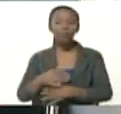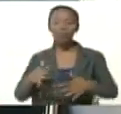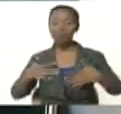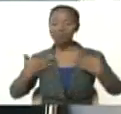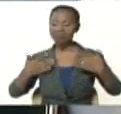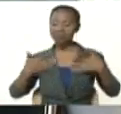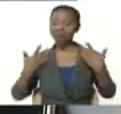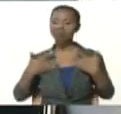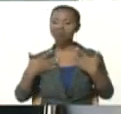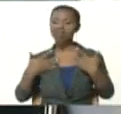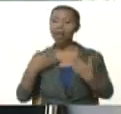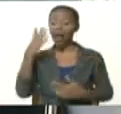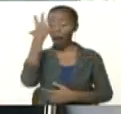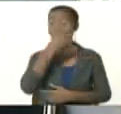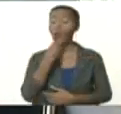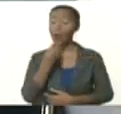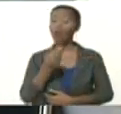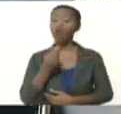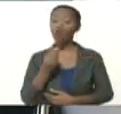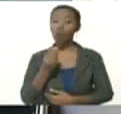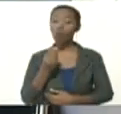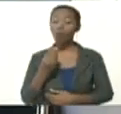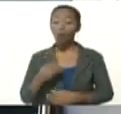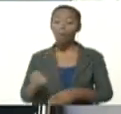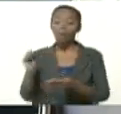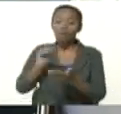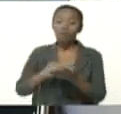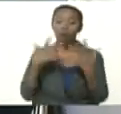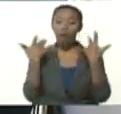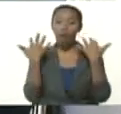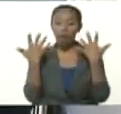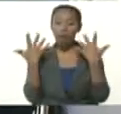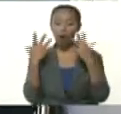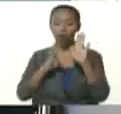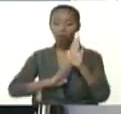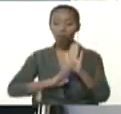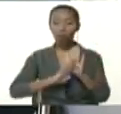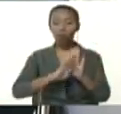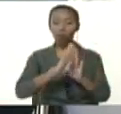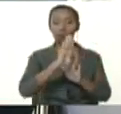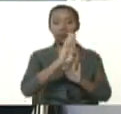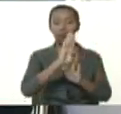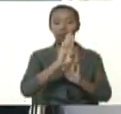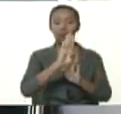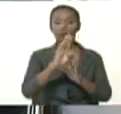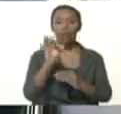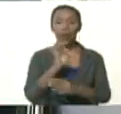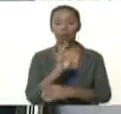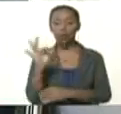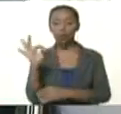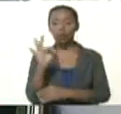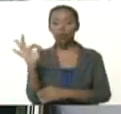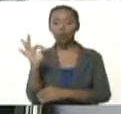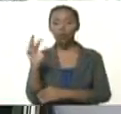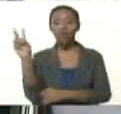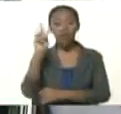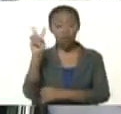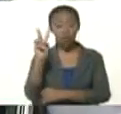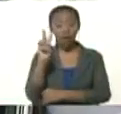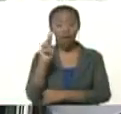mucho que sea la juventud que tenga en sus manos el desarrollo de la criptoeconomía. Venezuela se tiene que convertir en una